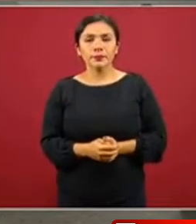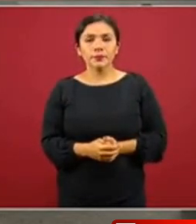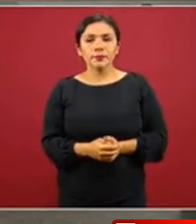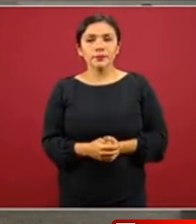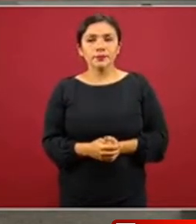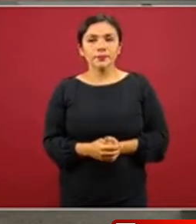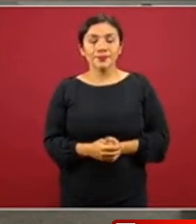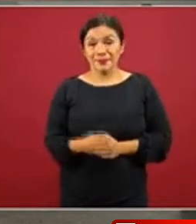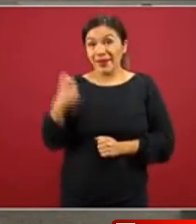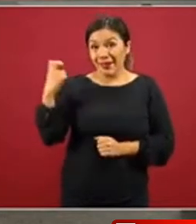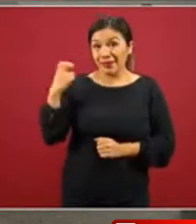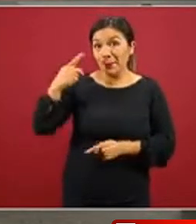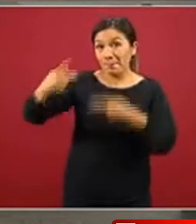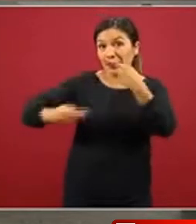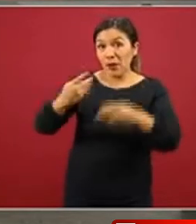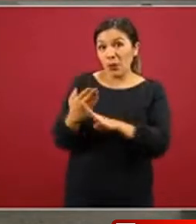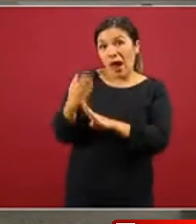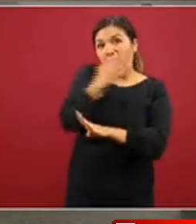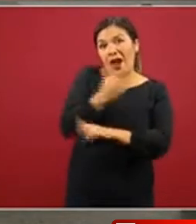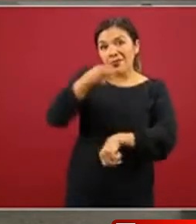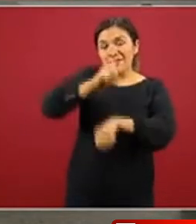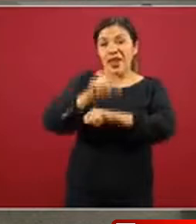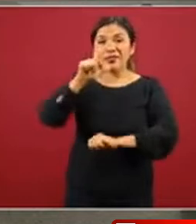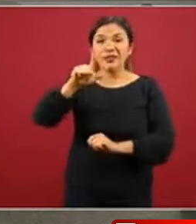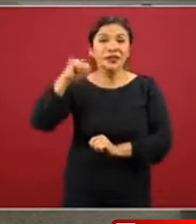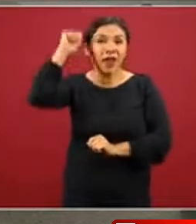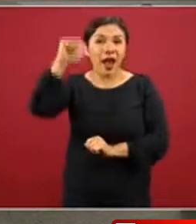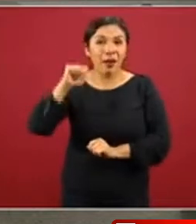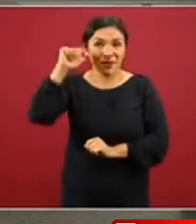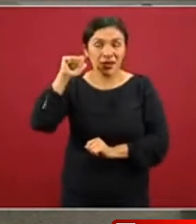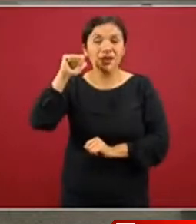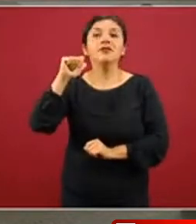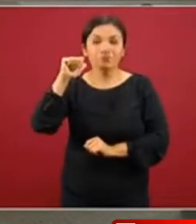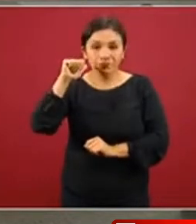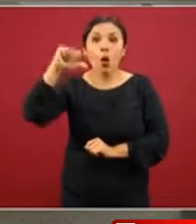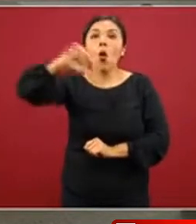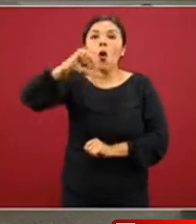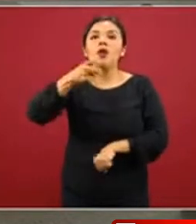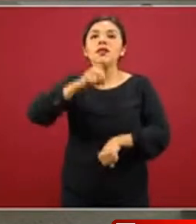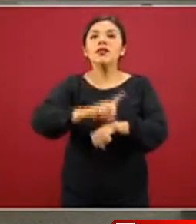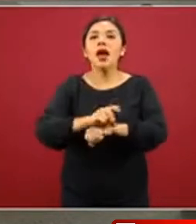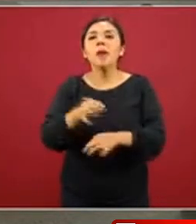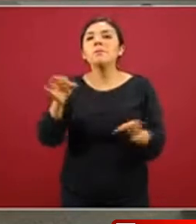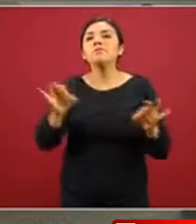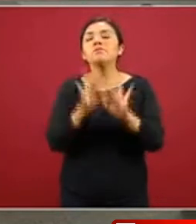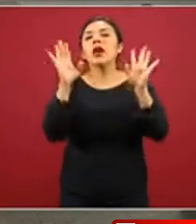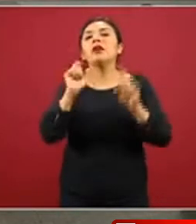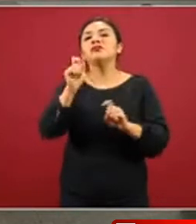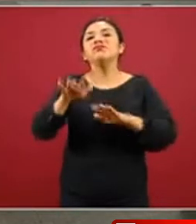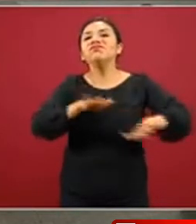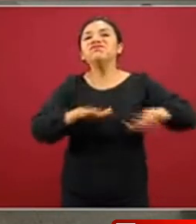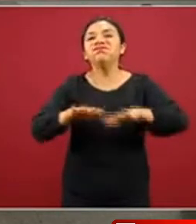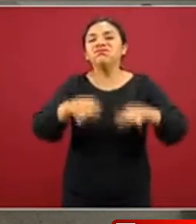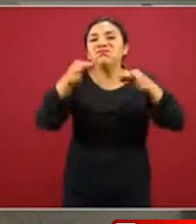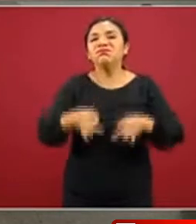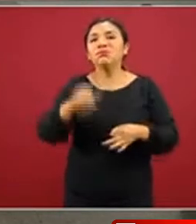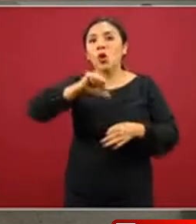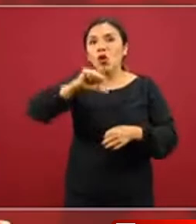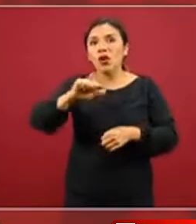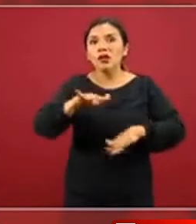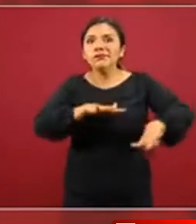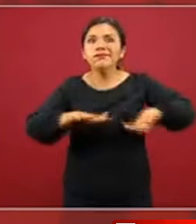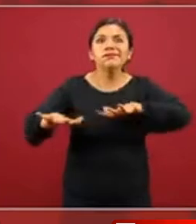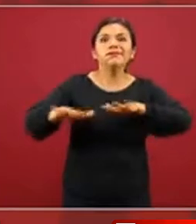Esto nos preguntó Liliana Noble de Pulso Saludable el 17 de abril y hoy tembló, tuvimos un movimiento